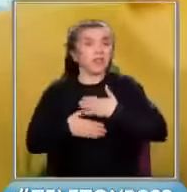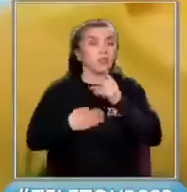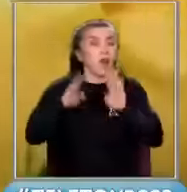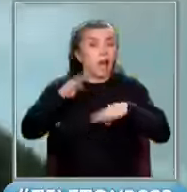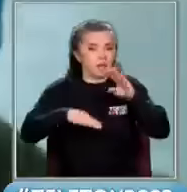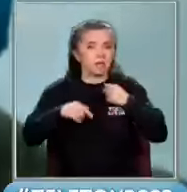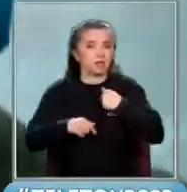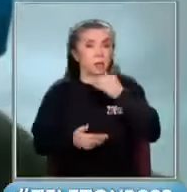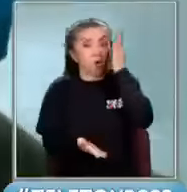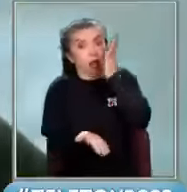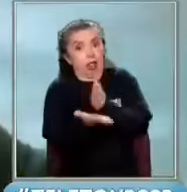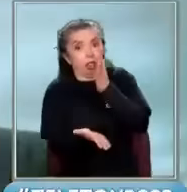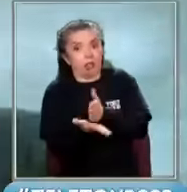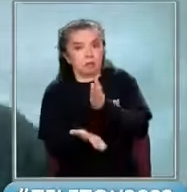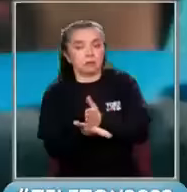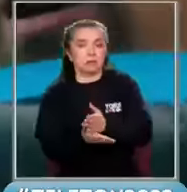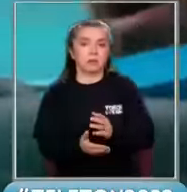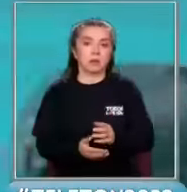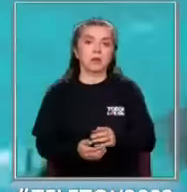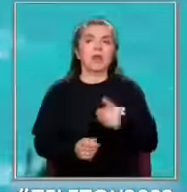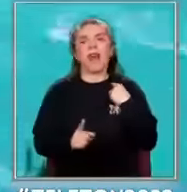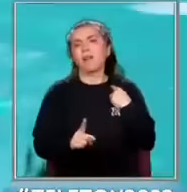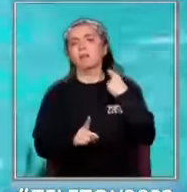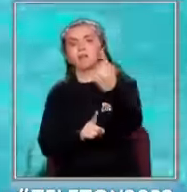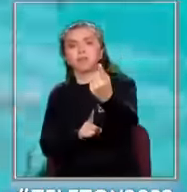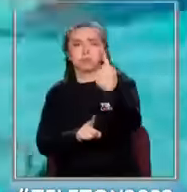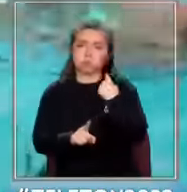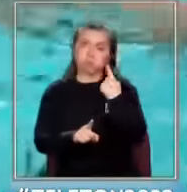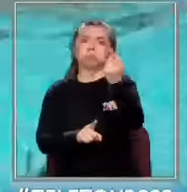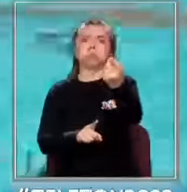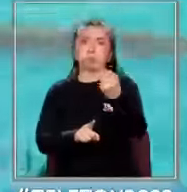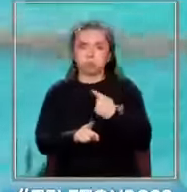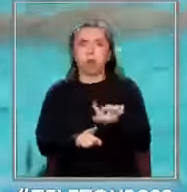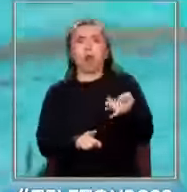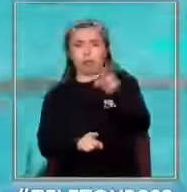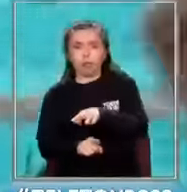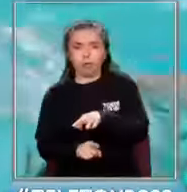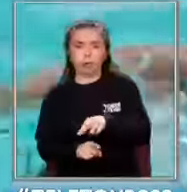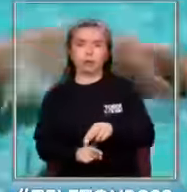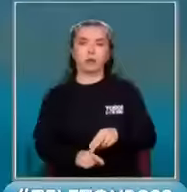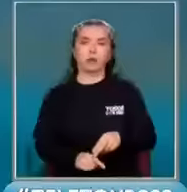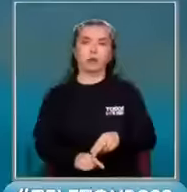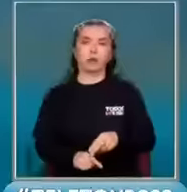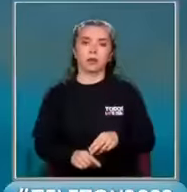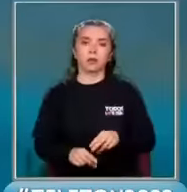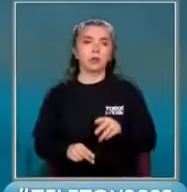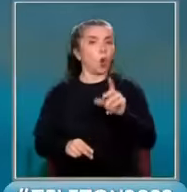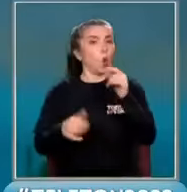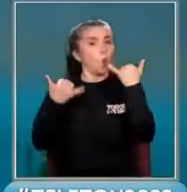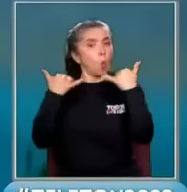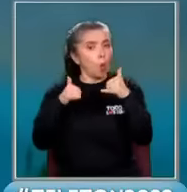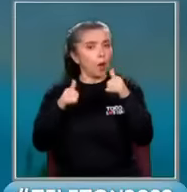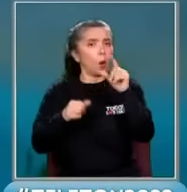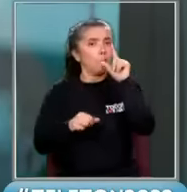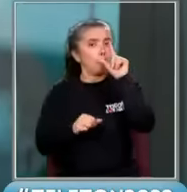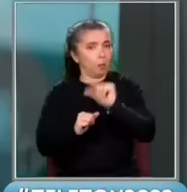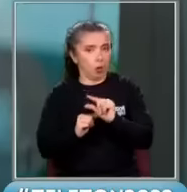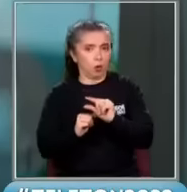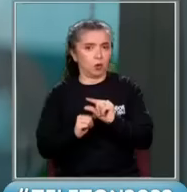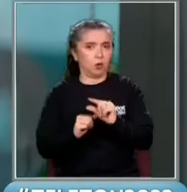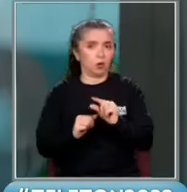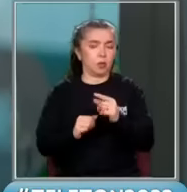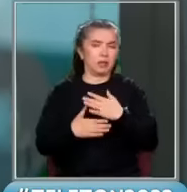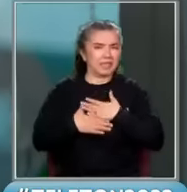que intentar. Y de vuelta, vamos, de nuevo. Vamos, arriba, todos. Yo le hago un poco menos de juego a los chicos porque siento que